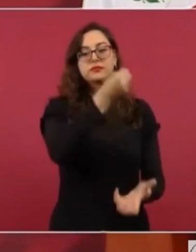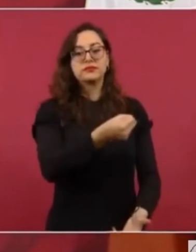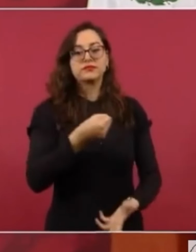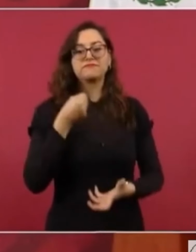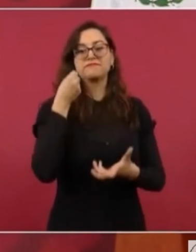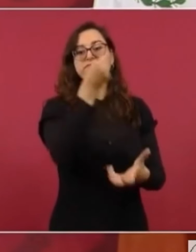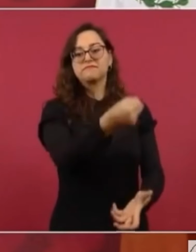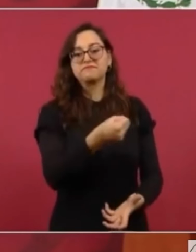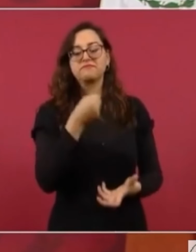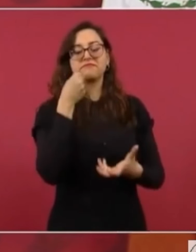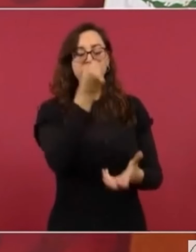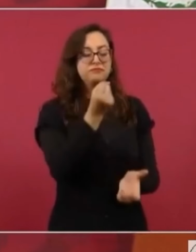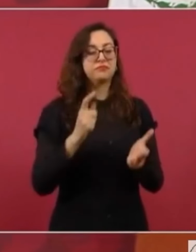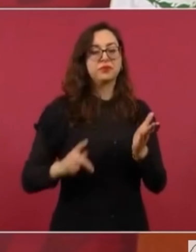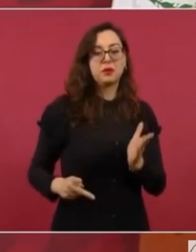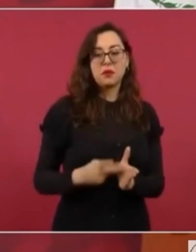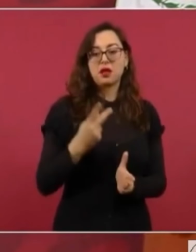simulación,